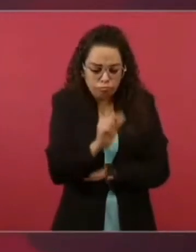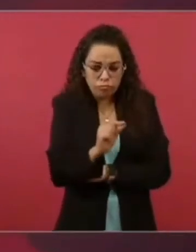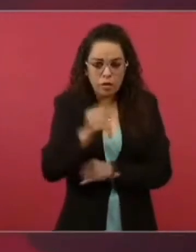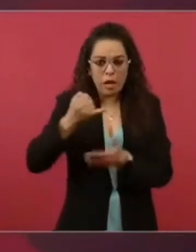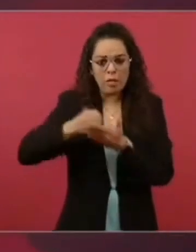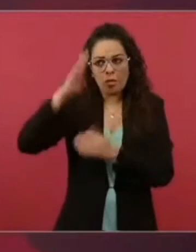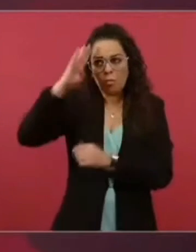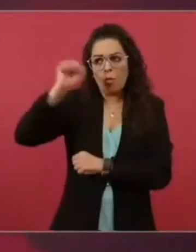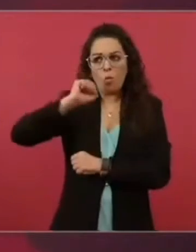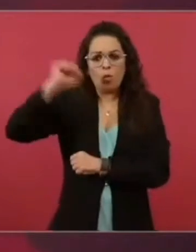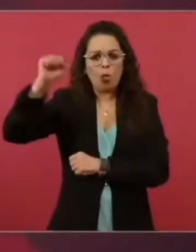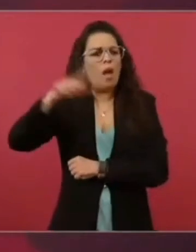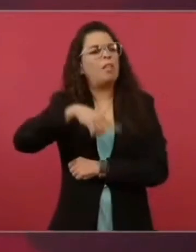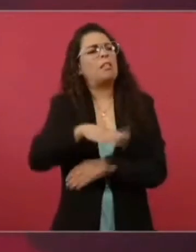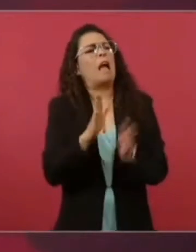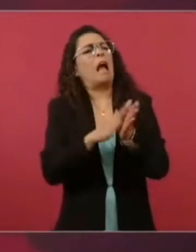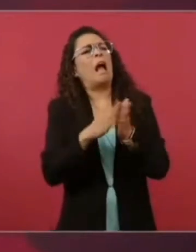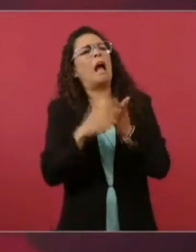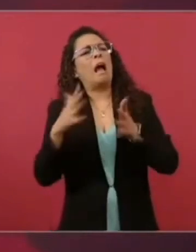neoliberal,